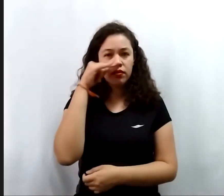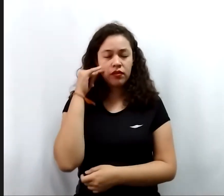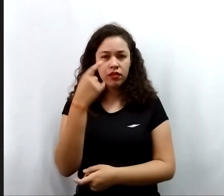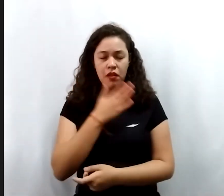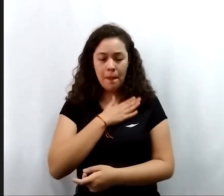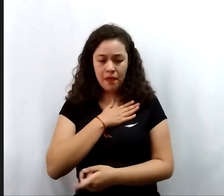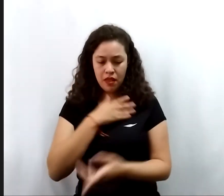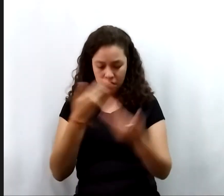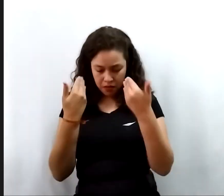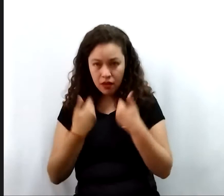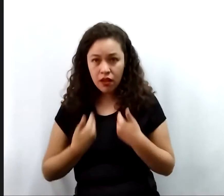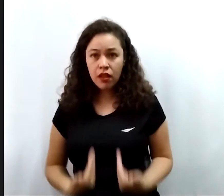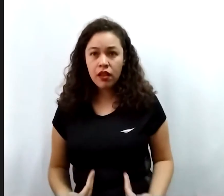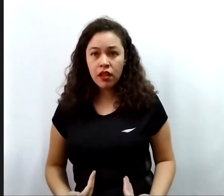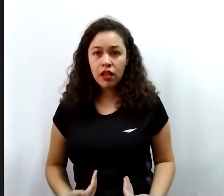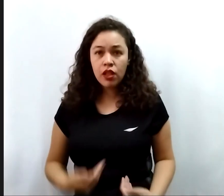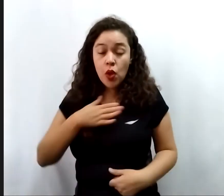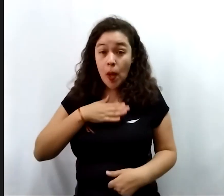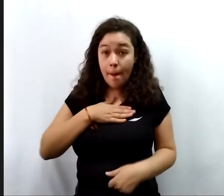parte individual